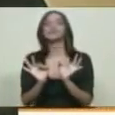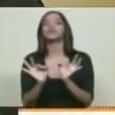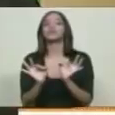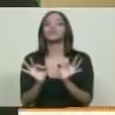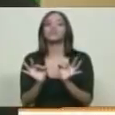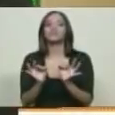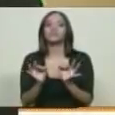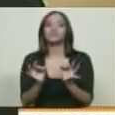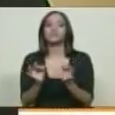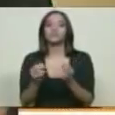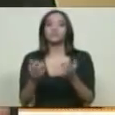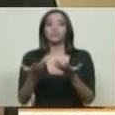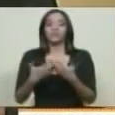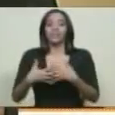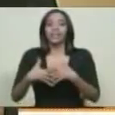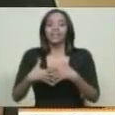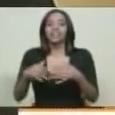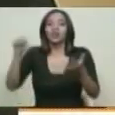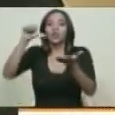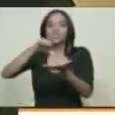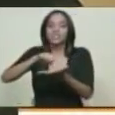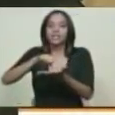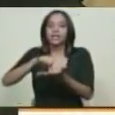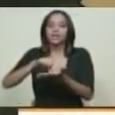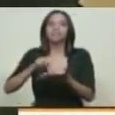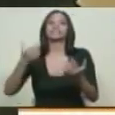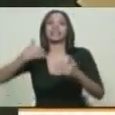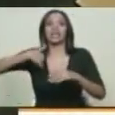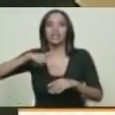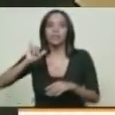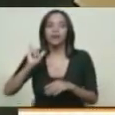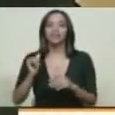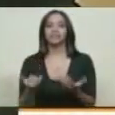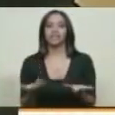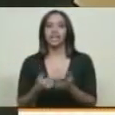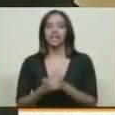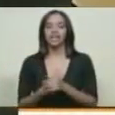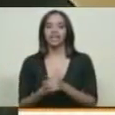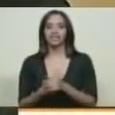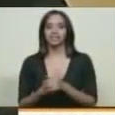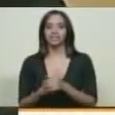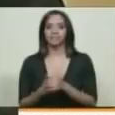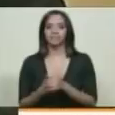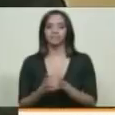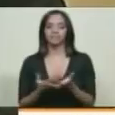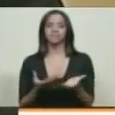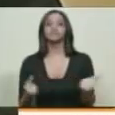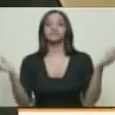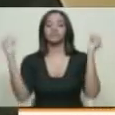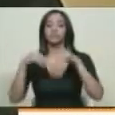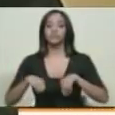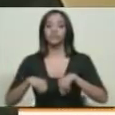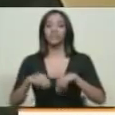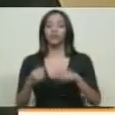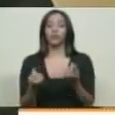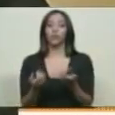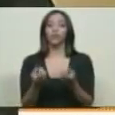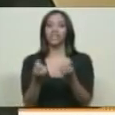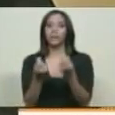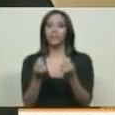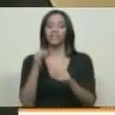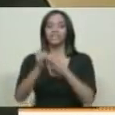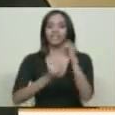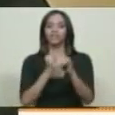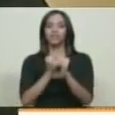empresariales, que están absolutamente concentrados y además en manos y en connivencia con el capital internacional,